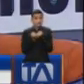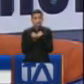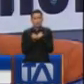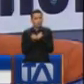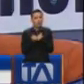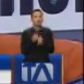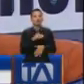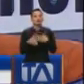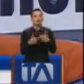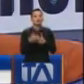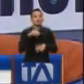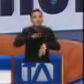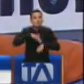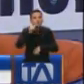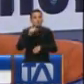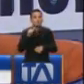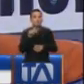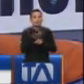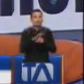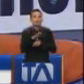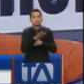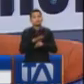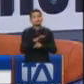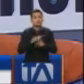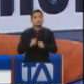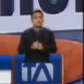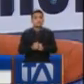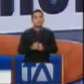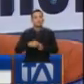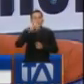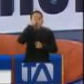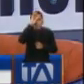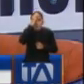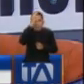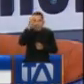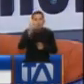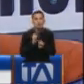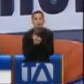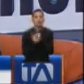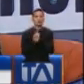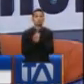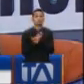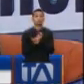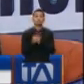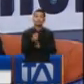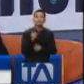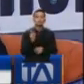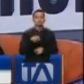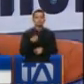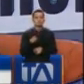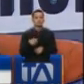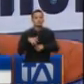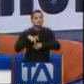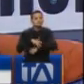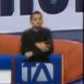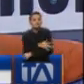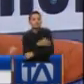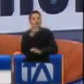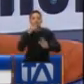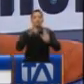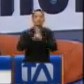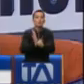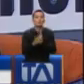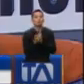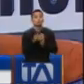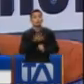de un problema de violencia de género que tenemos que reconocer. Y es un cambio cultural. Y en este año, el hecho de que haya una visibilización, que haya denuncias, que haya más